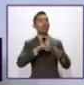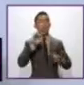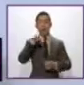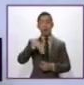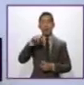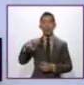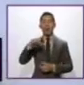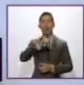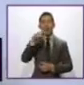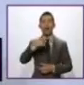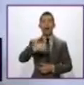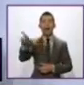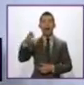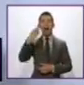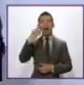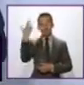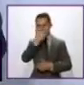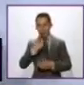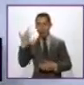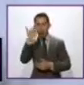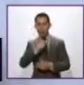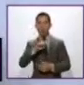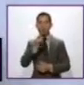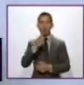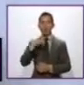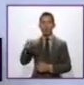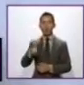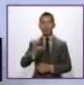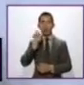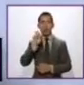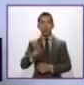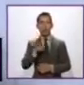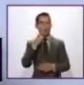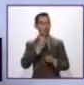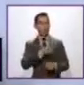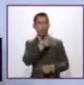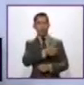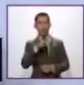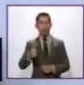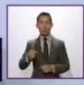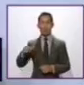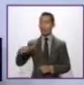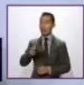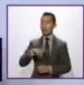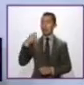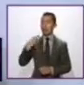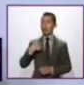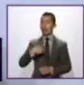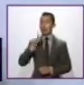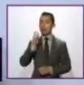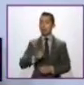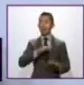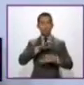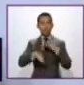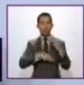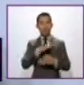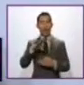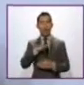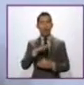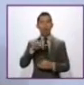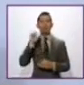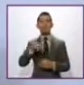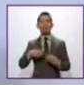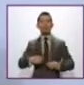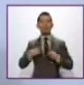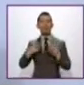que lo puedas ir a revisar y lo puedas ir a denunciar, a lo que nos corresponde. Nuestro Querétaro, lo he dicho siempre, aunque todos tenemos el mismo cielo,